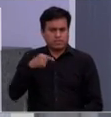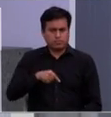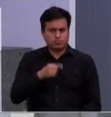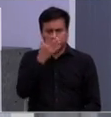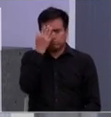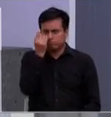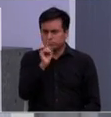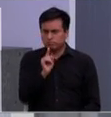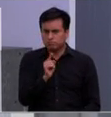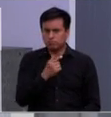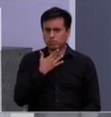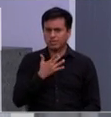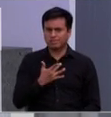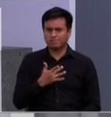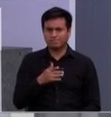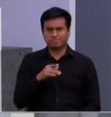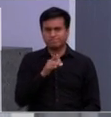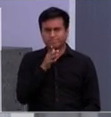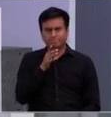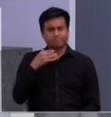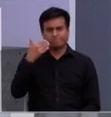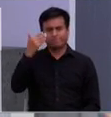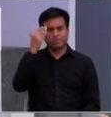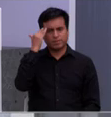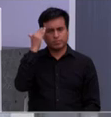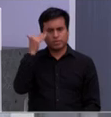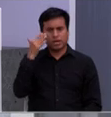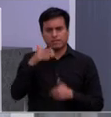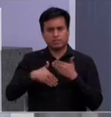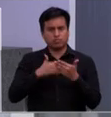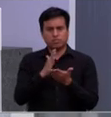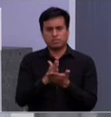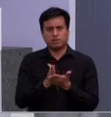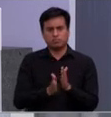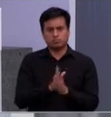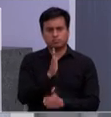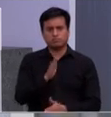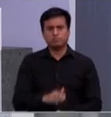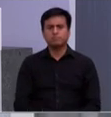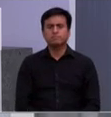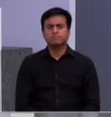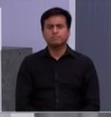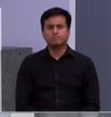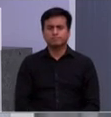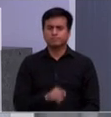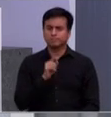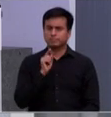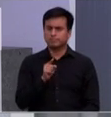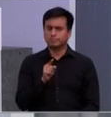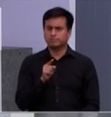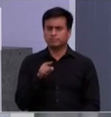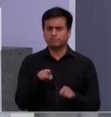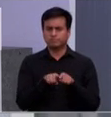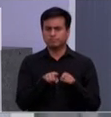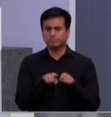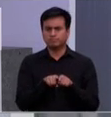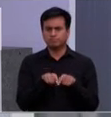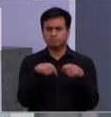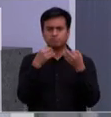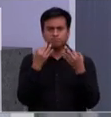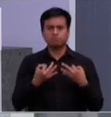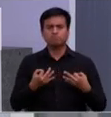venimos, porque si no, no sabremos hacia dónde vamos. Y eso conduce a la